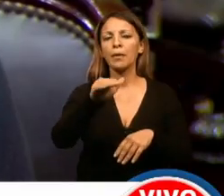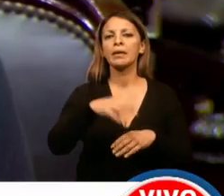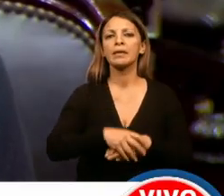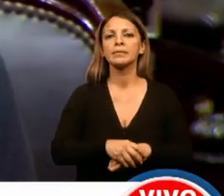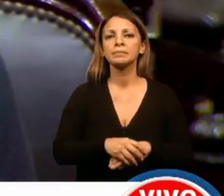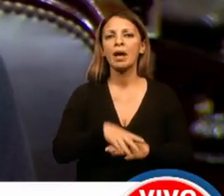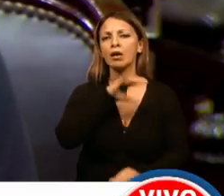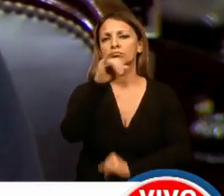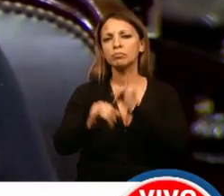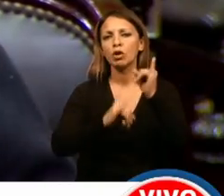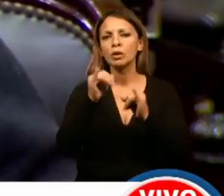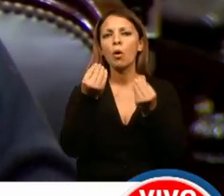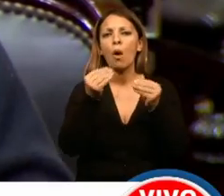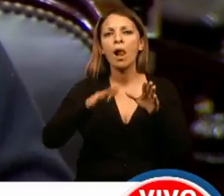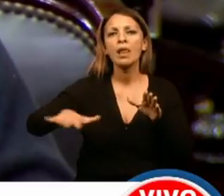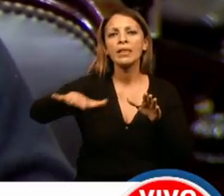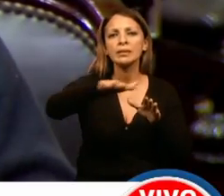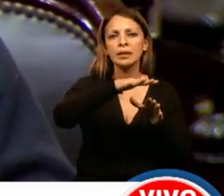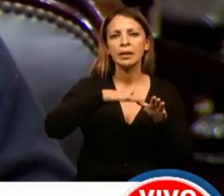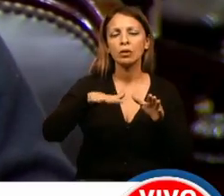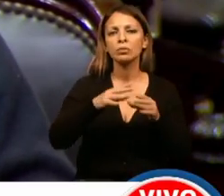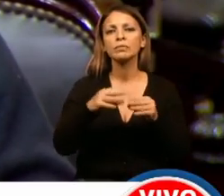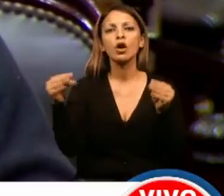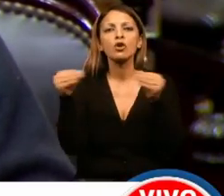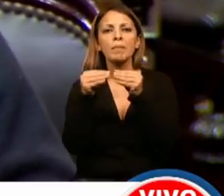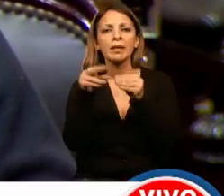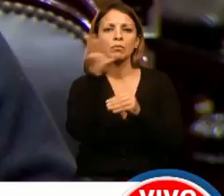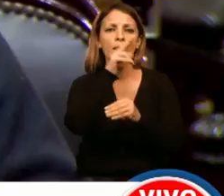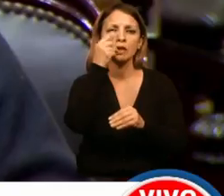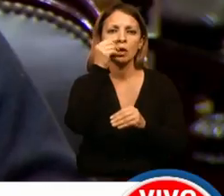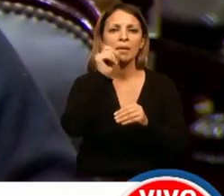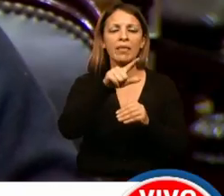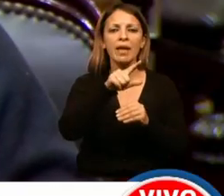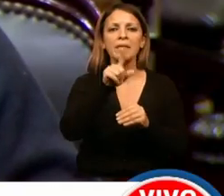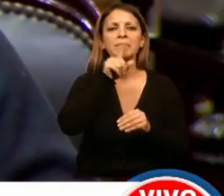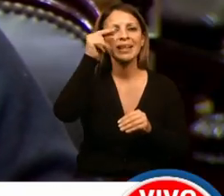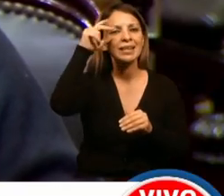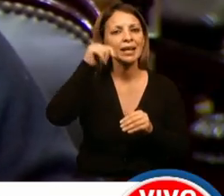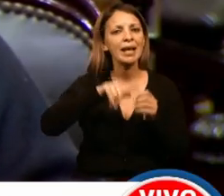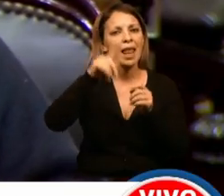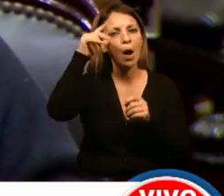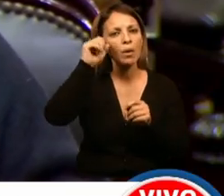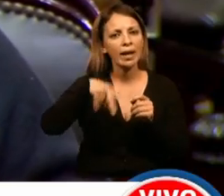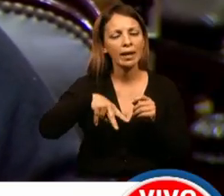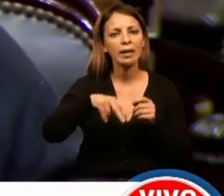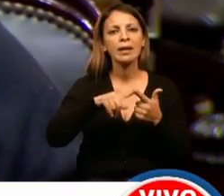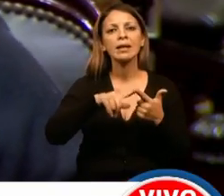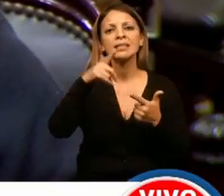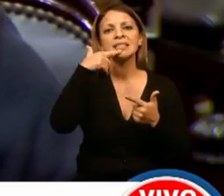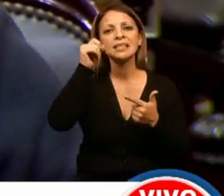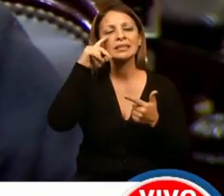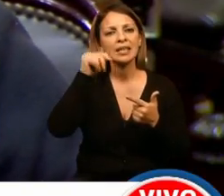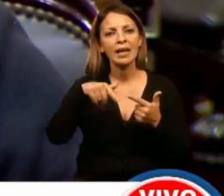comentar los distritos acá tenemos a los compañeros de las compañías de trenque lauquen a tierra salsa y